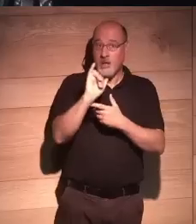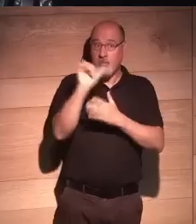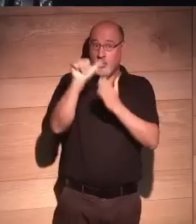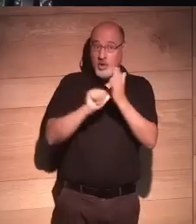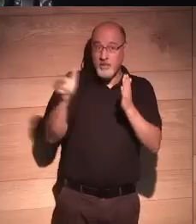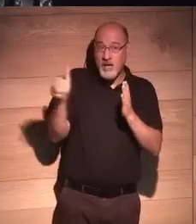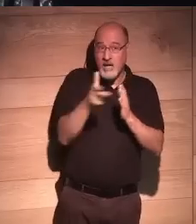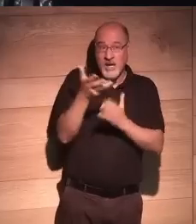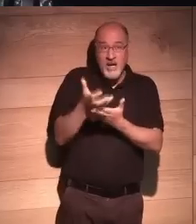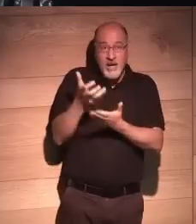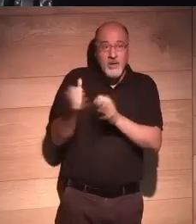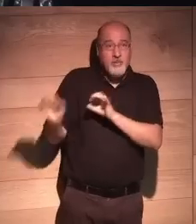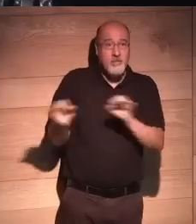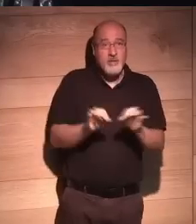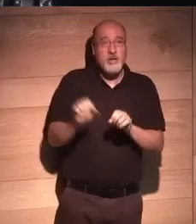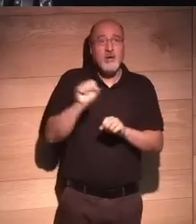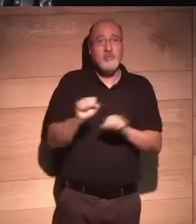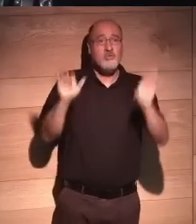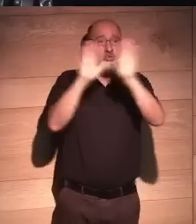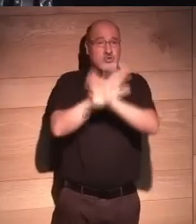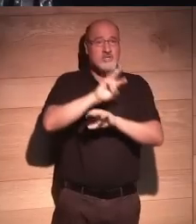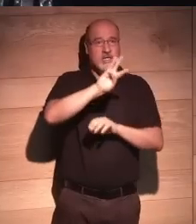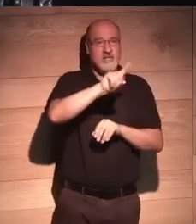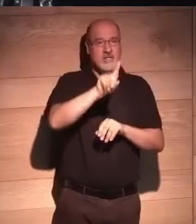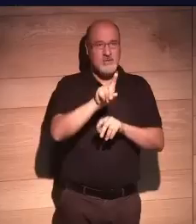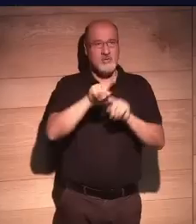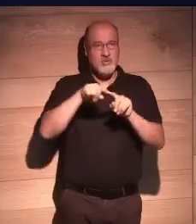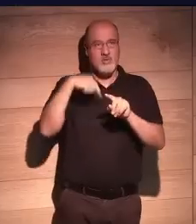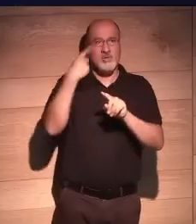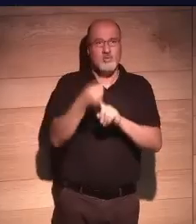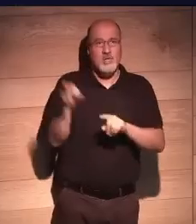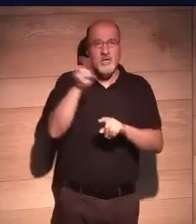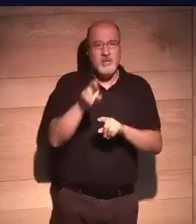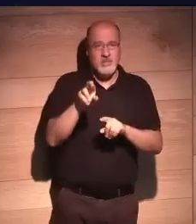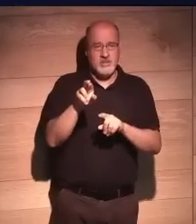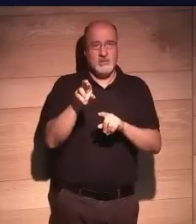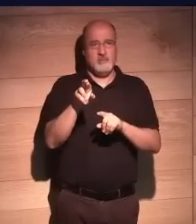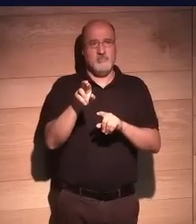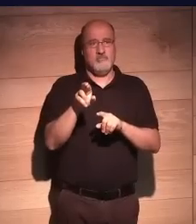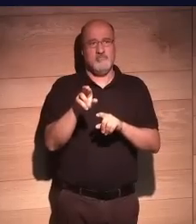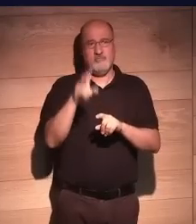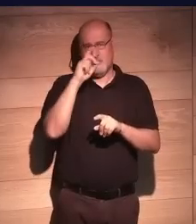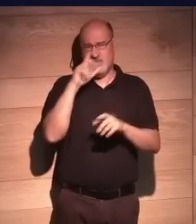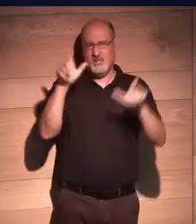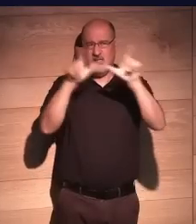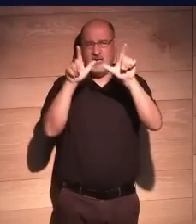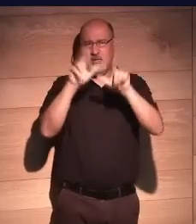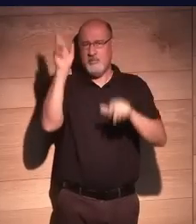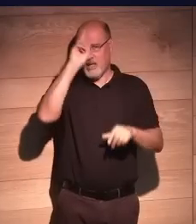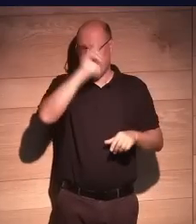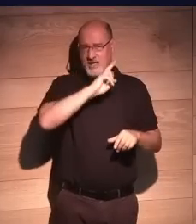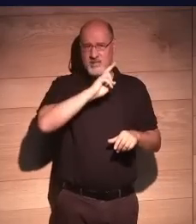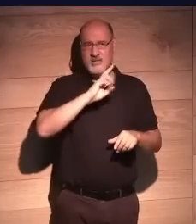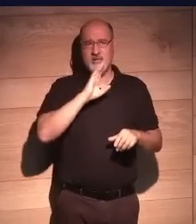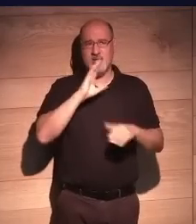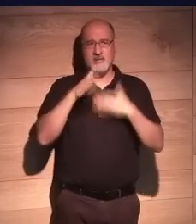O sea, salieron una noche del 31 y porque luego lo repitieron no me acuerdo, en Telemadrid, que